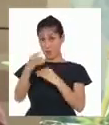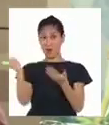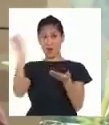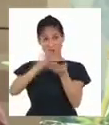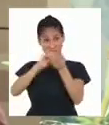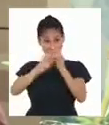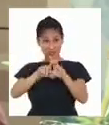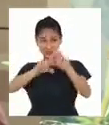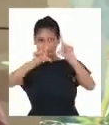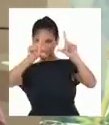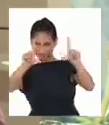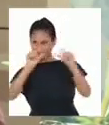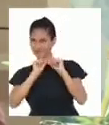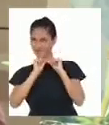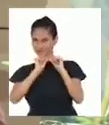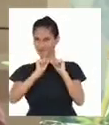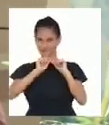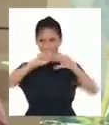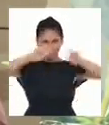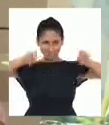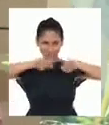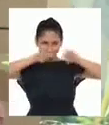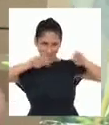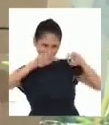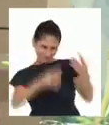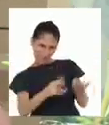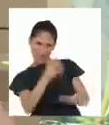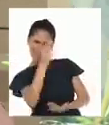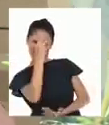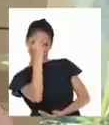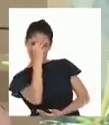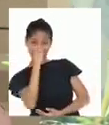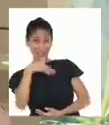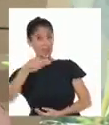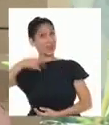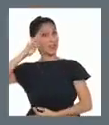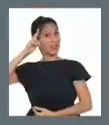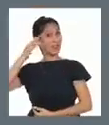seguir investigando. Llamaré a un docente.